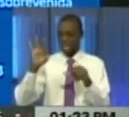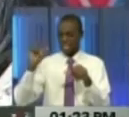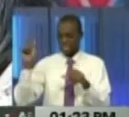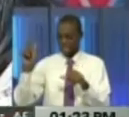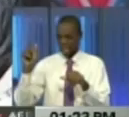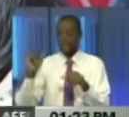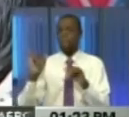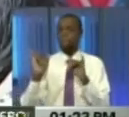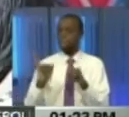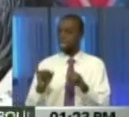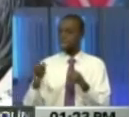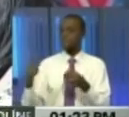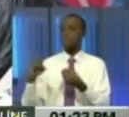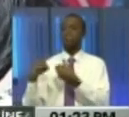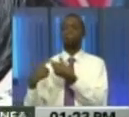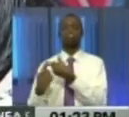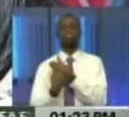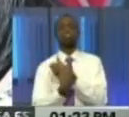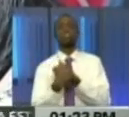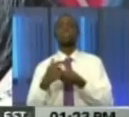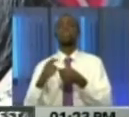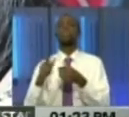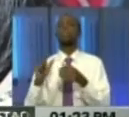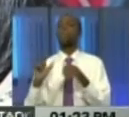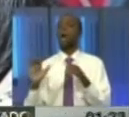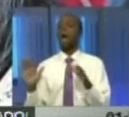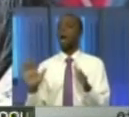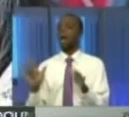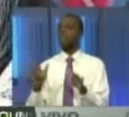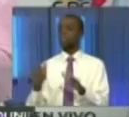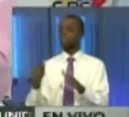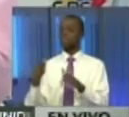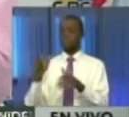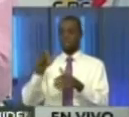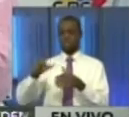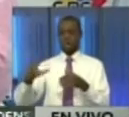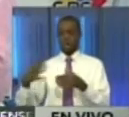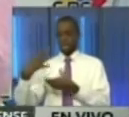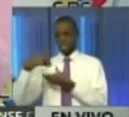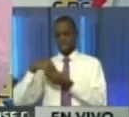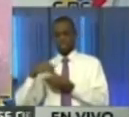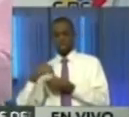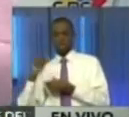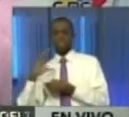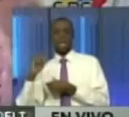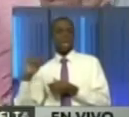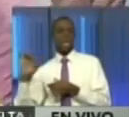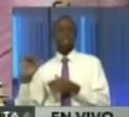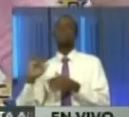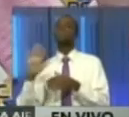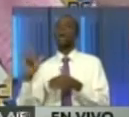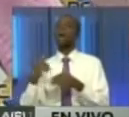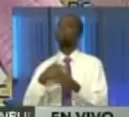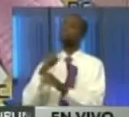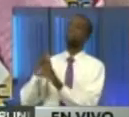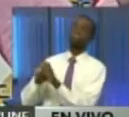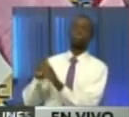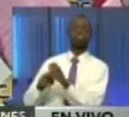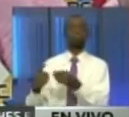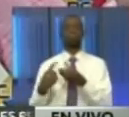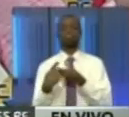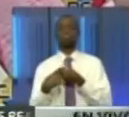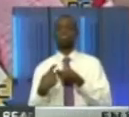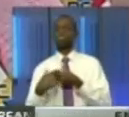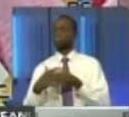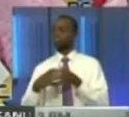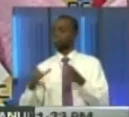con el mismo registro electoral. Ese registro ya estaba auditado, ya nosotros habíamos transitado parte de